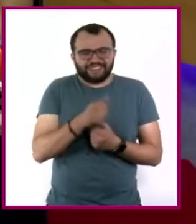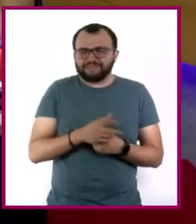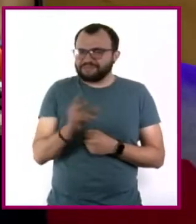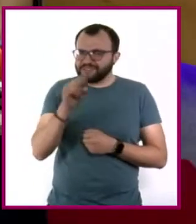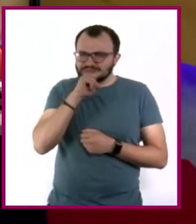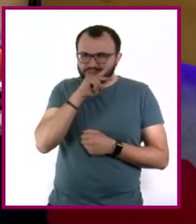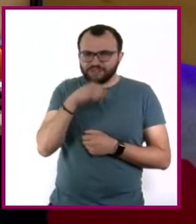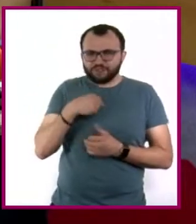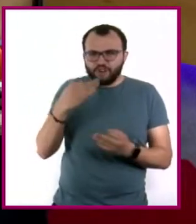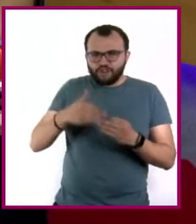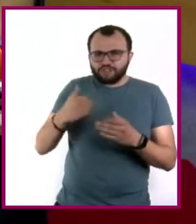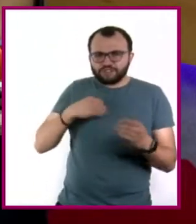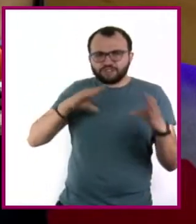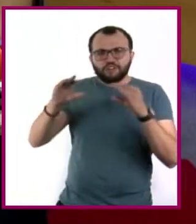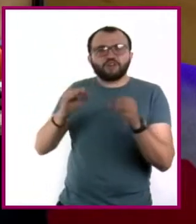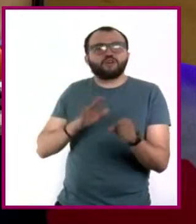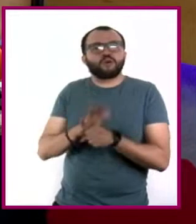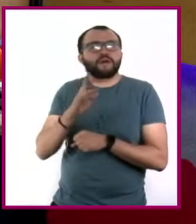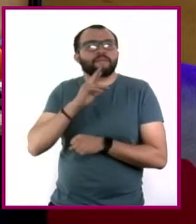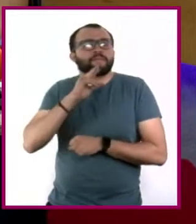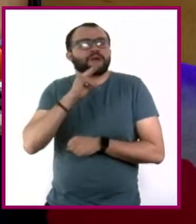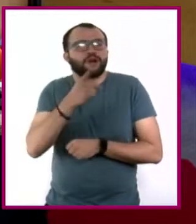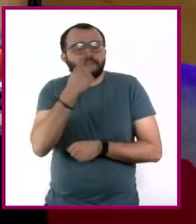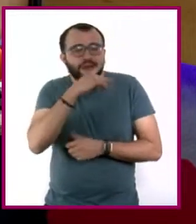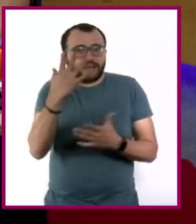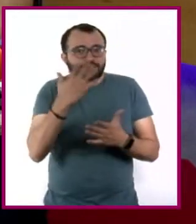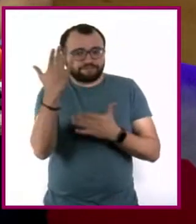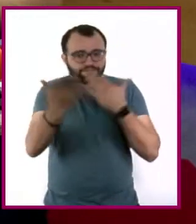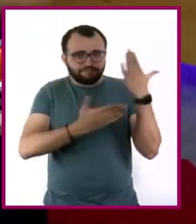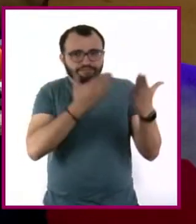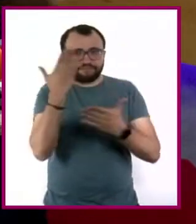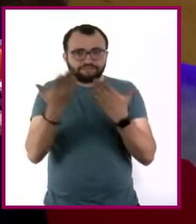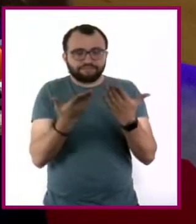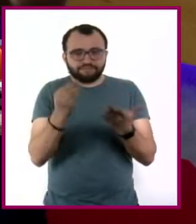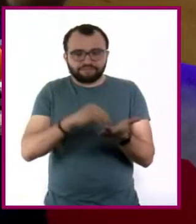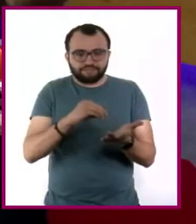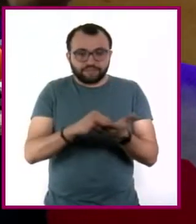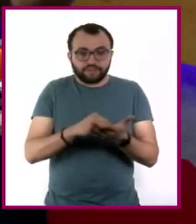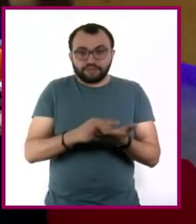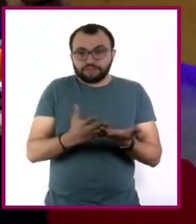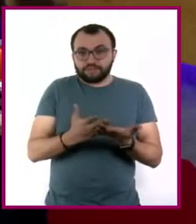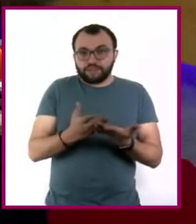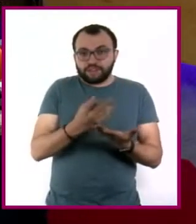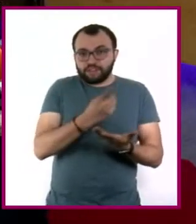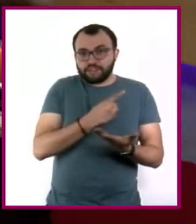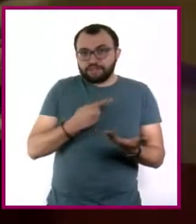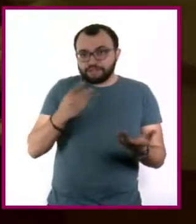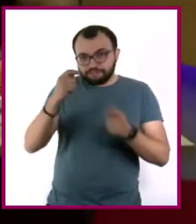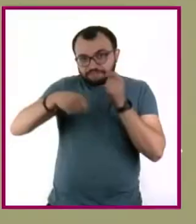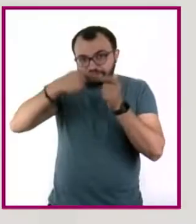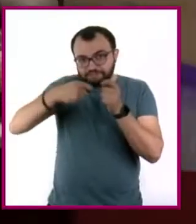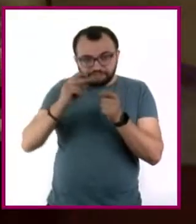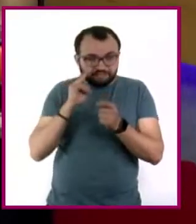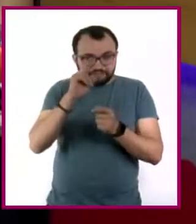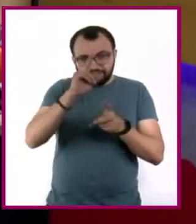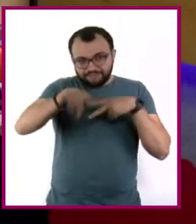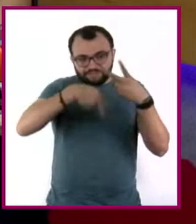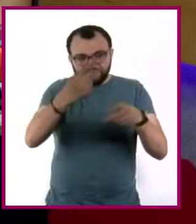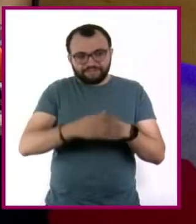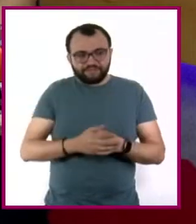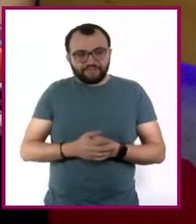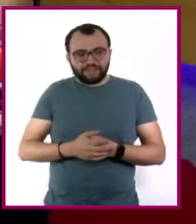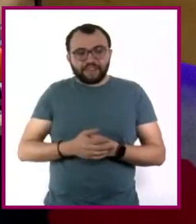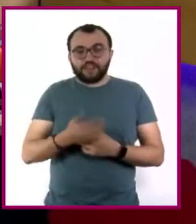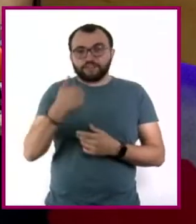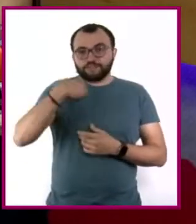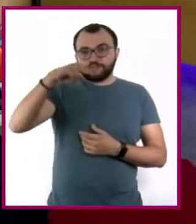Hoy te voy a enseñar uno de los mejores métodos de estudio que existen. Pues ya tenemos que grabar. ¡Vamos! ¡Vamos! Hola, yo